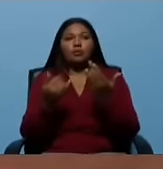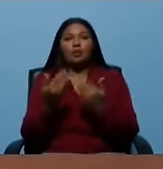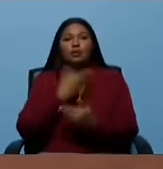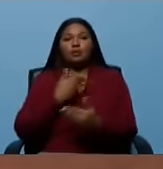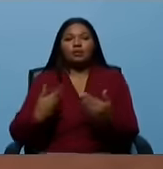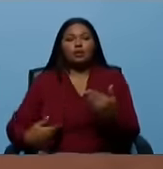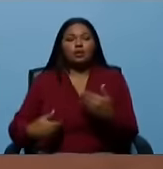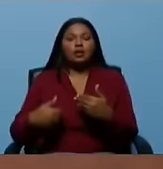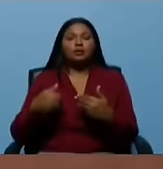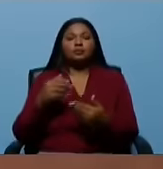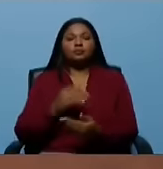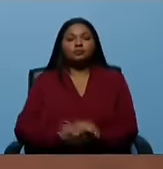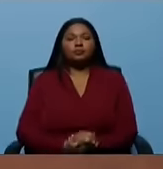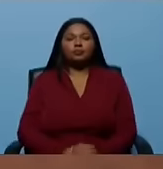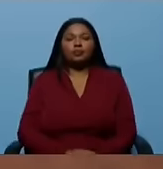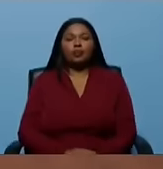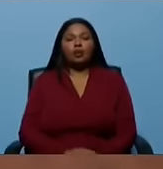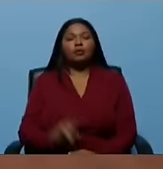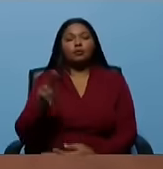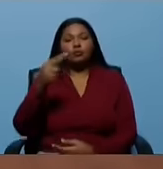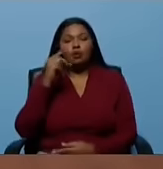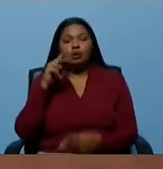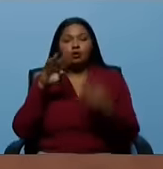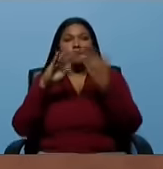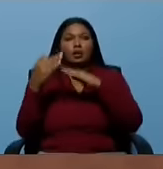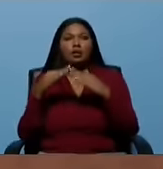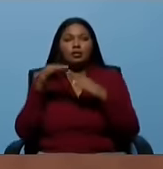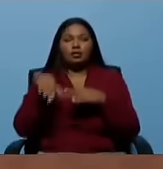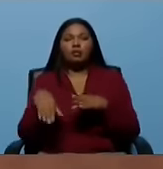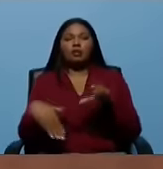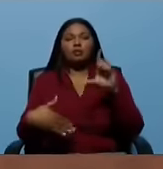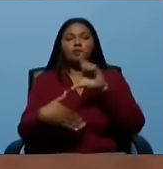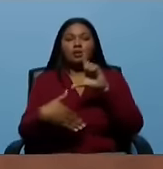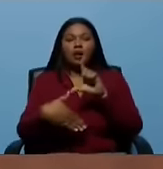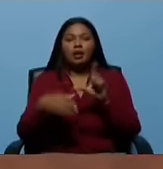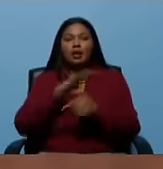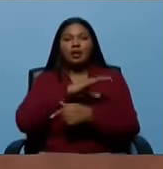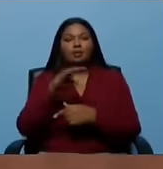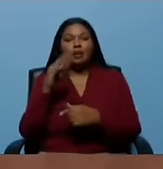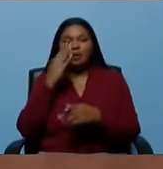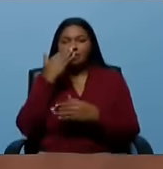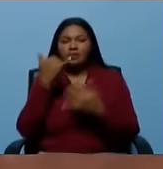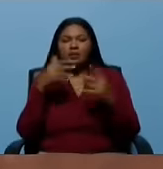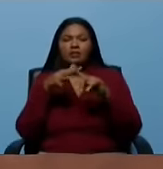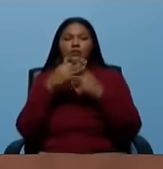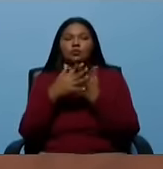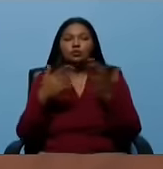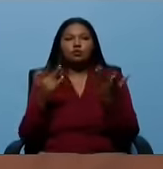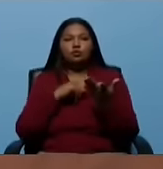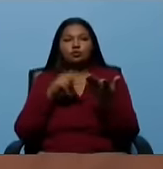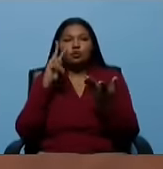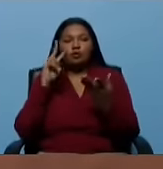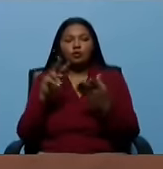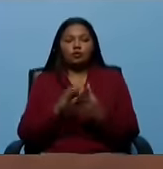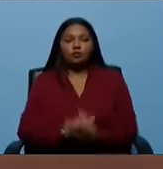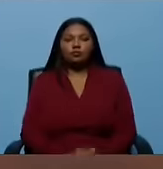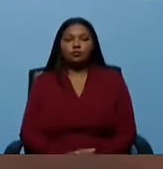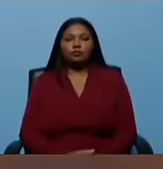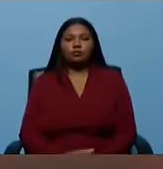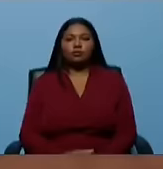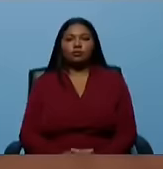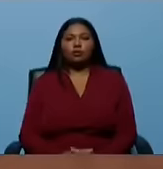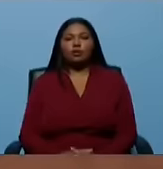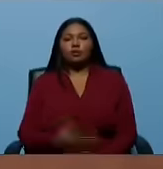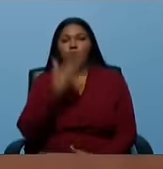presidenta de Honduras siendo ella presidenta de la comunidad de estado latinoamericanos y caribeños entonces ante qu estamos nuevamente al frente